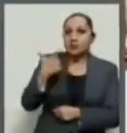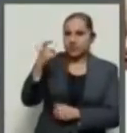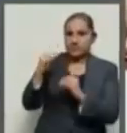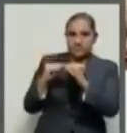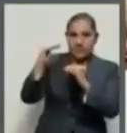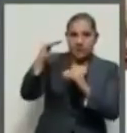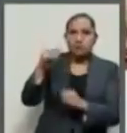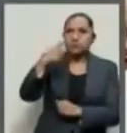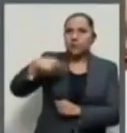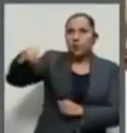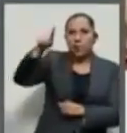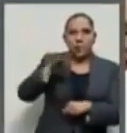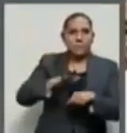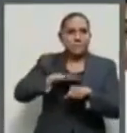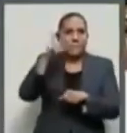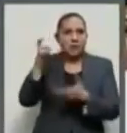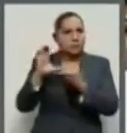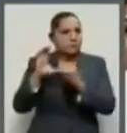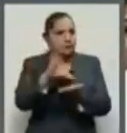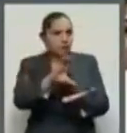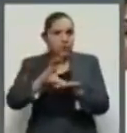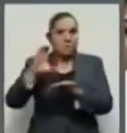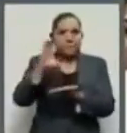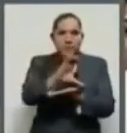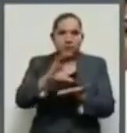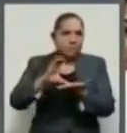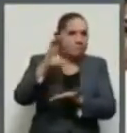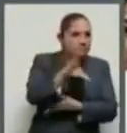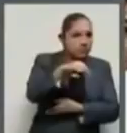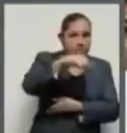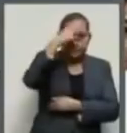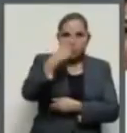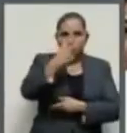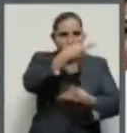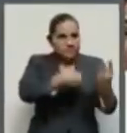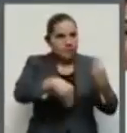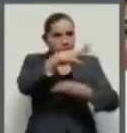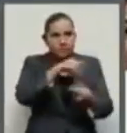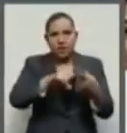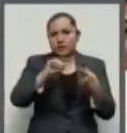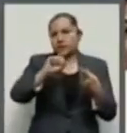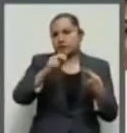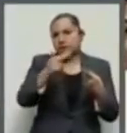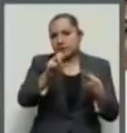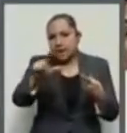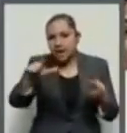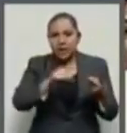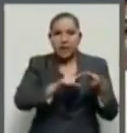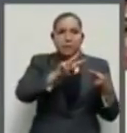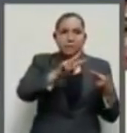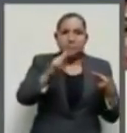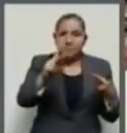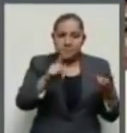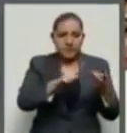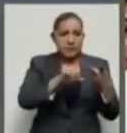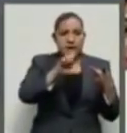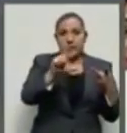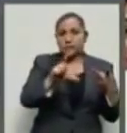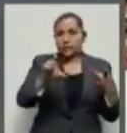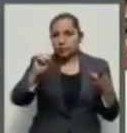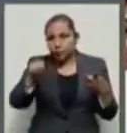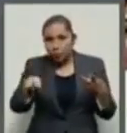más atractivo para los inversionistas. Prefirieron a Shell, a BP, a Exxon, a